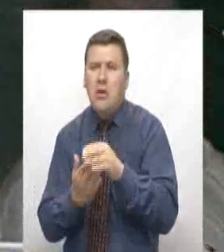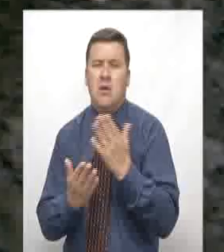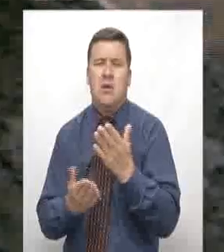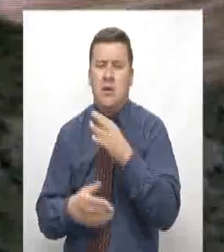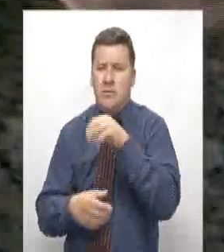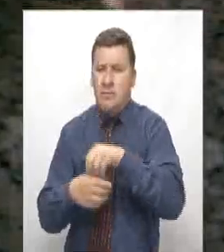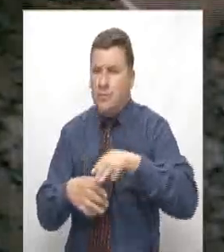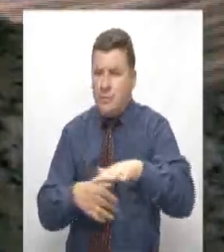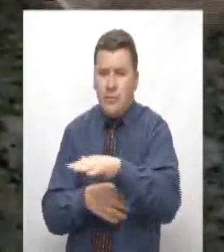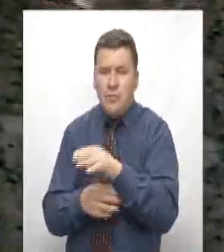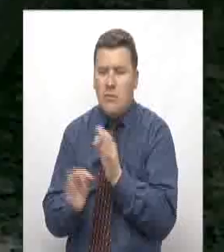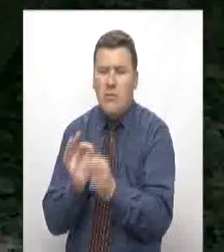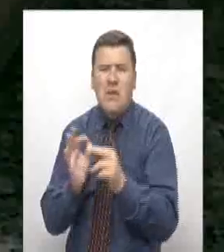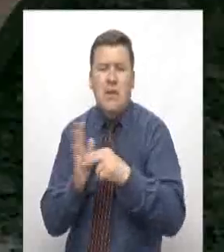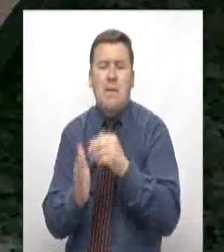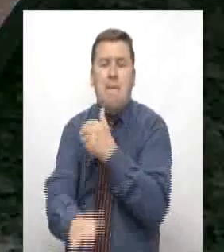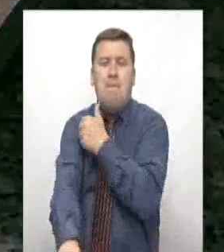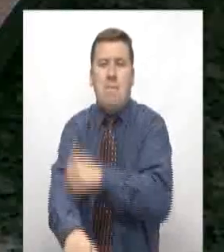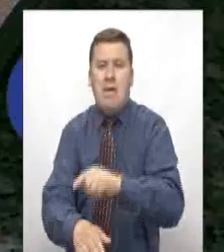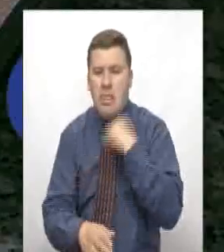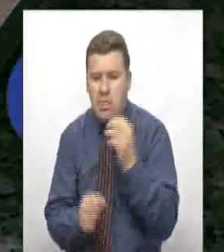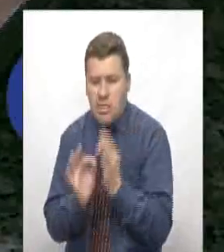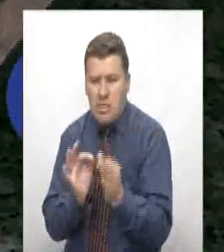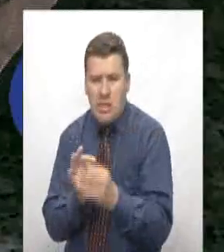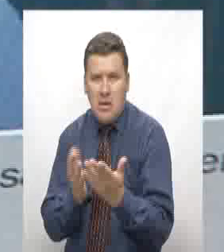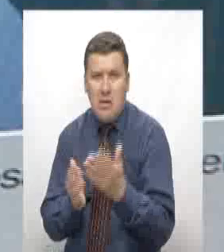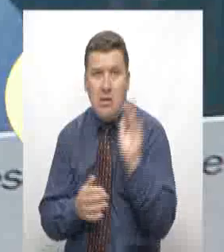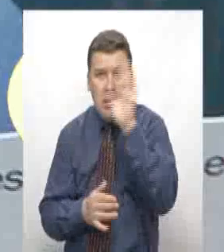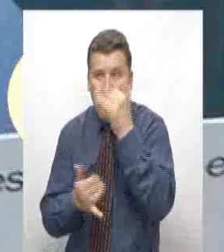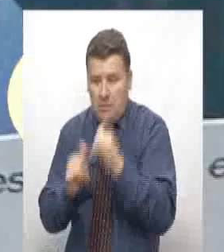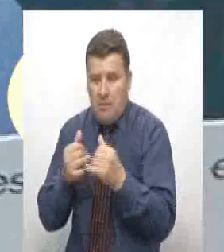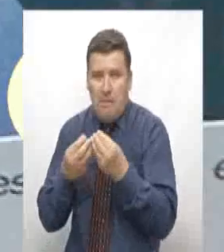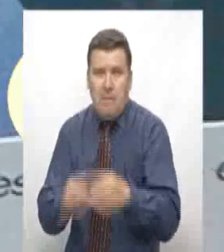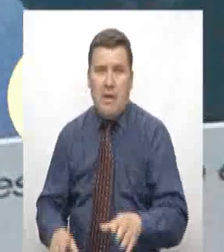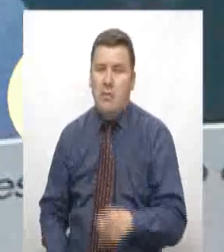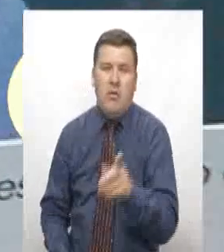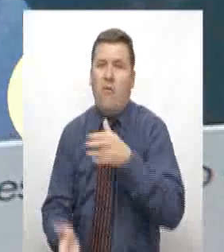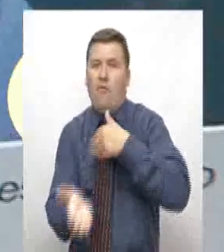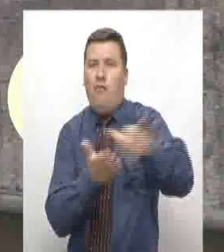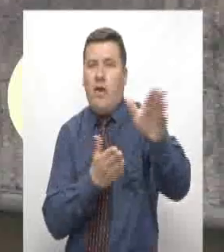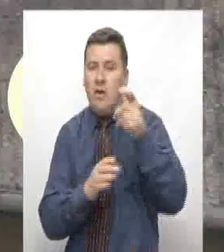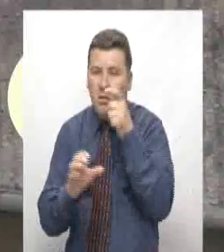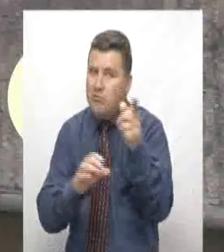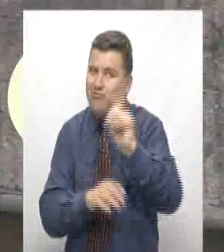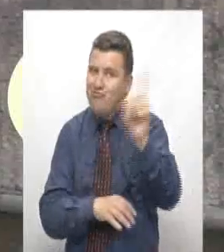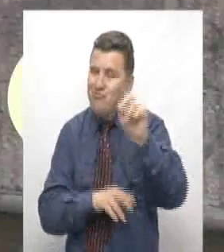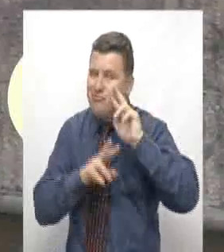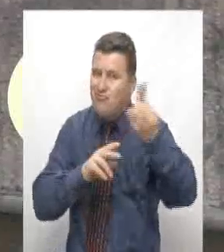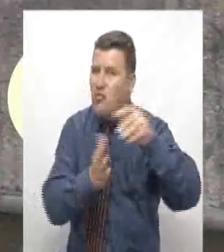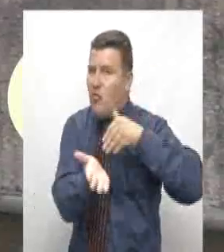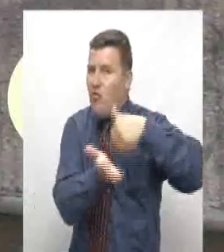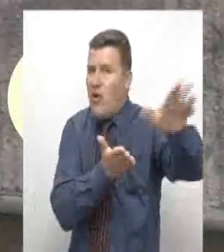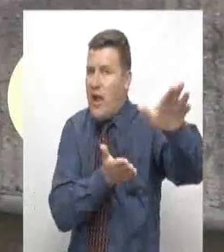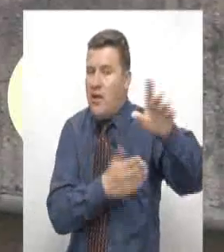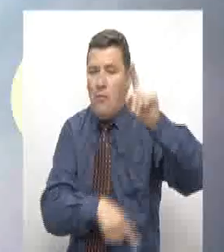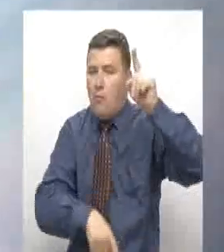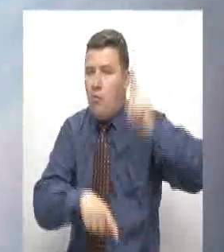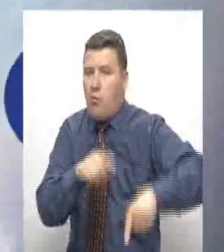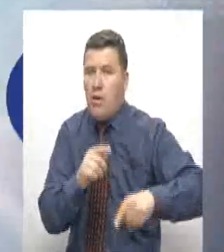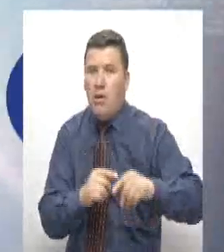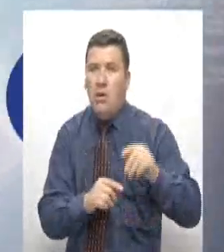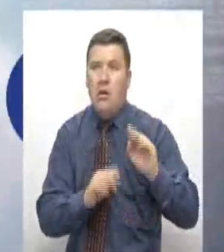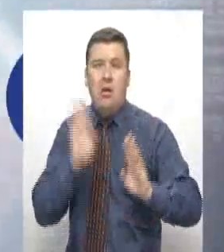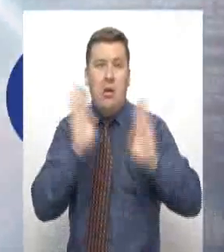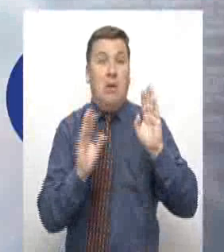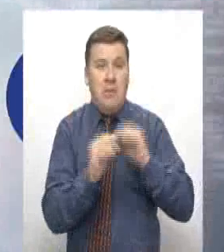títulos yanquis que le significaron millonarias pérdidas al departamento. Fue destituido por la Procuraduría General e inhabilitado para